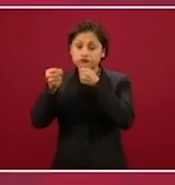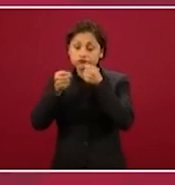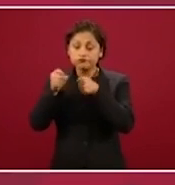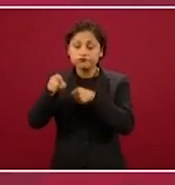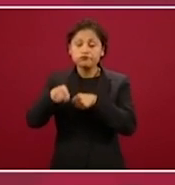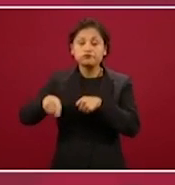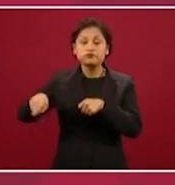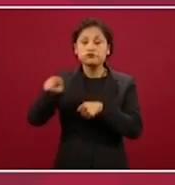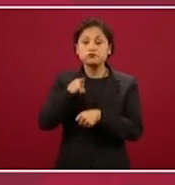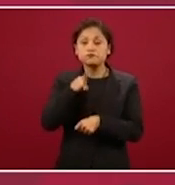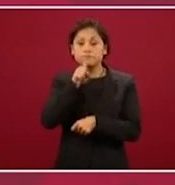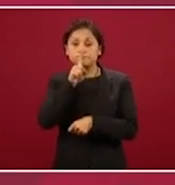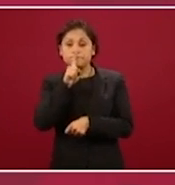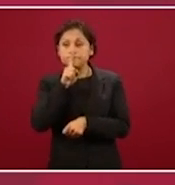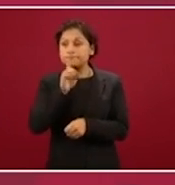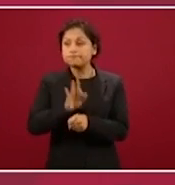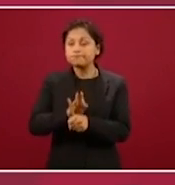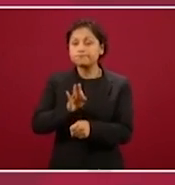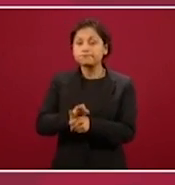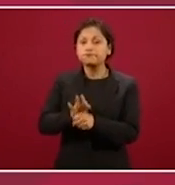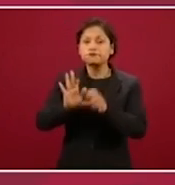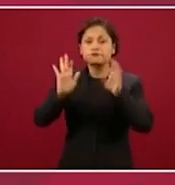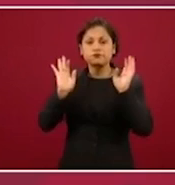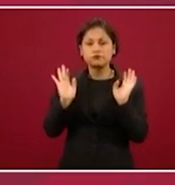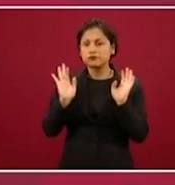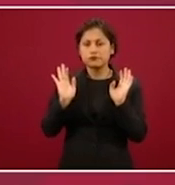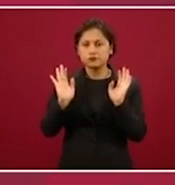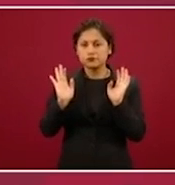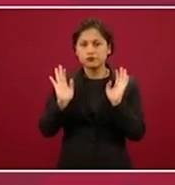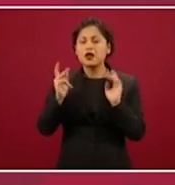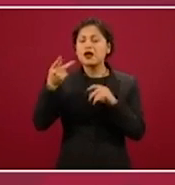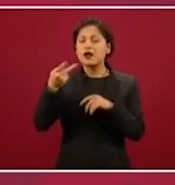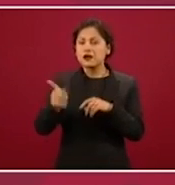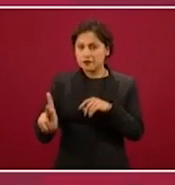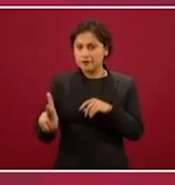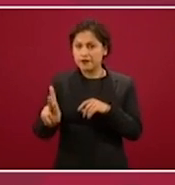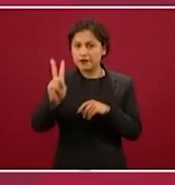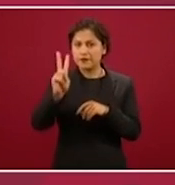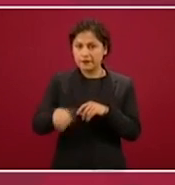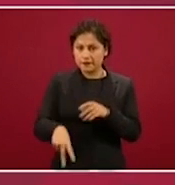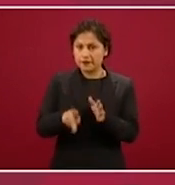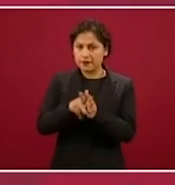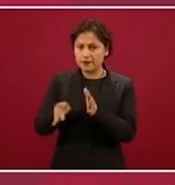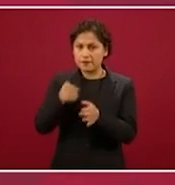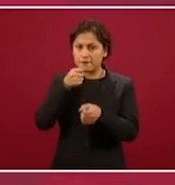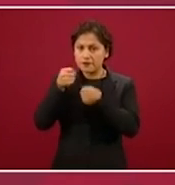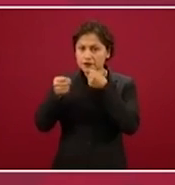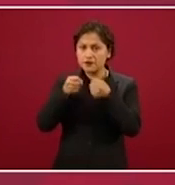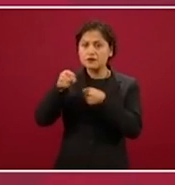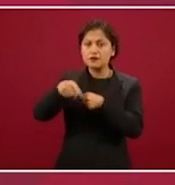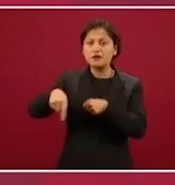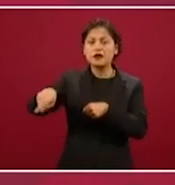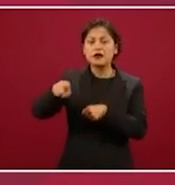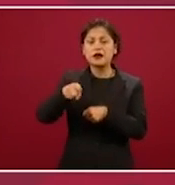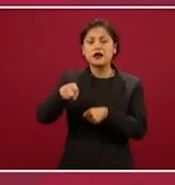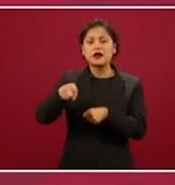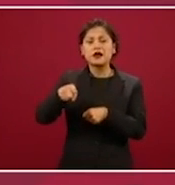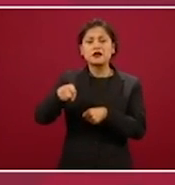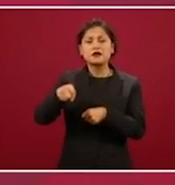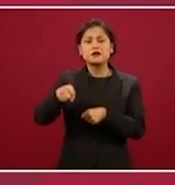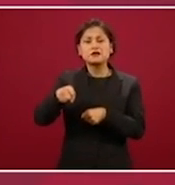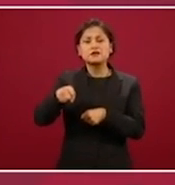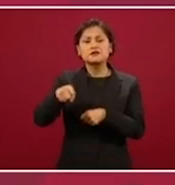están. Sí, no, pero son ellos, básicamente. O sea, los medios, o sea, están